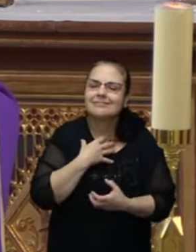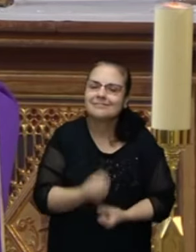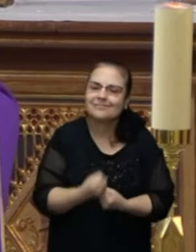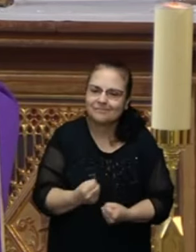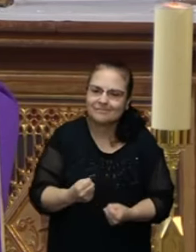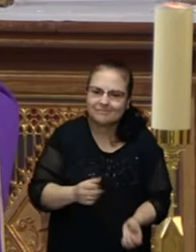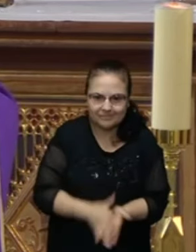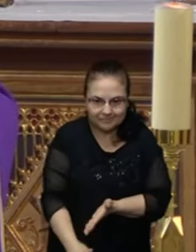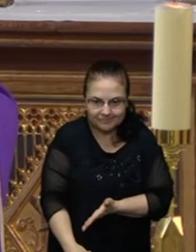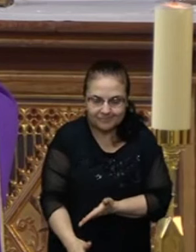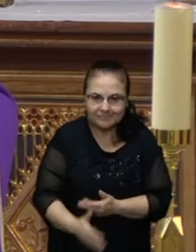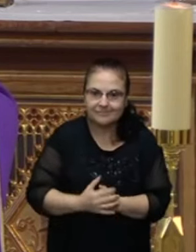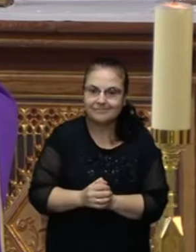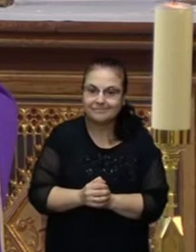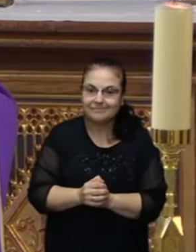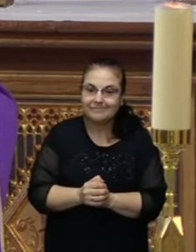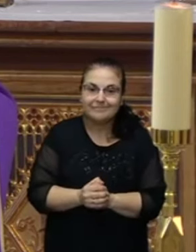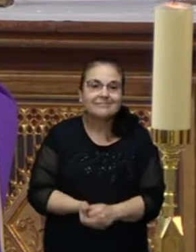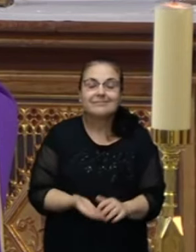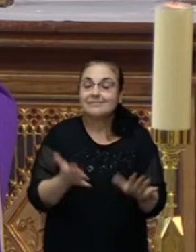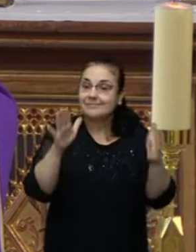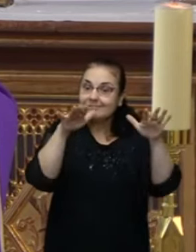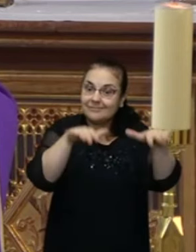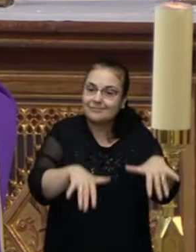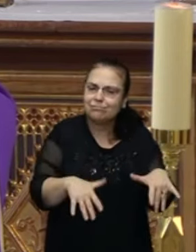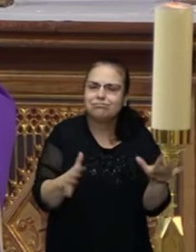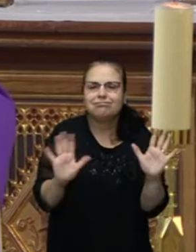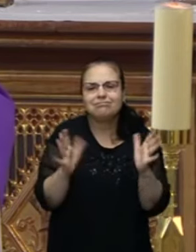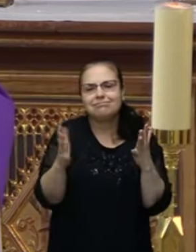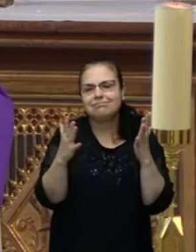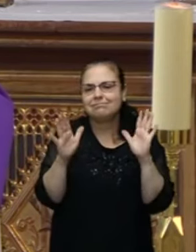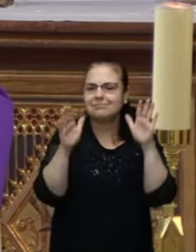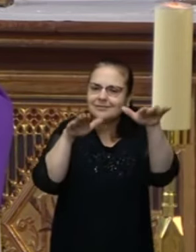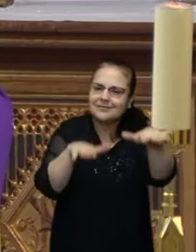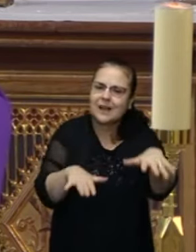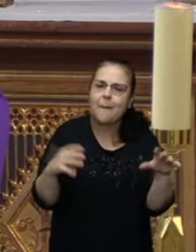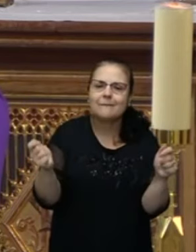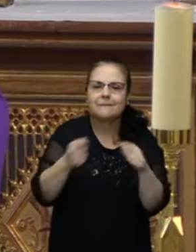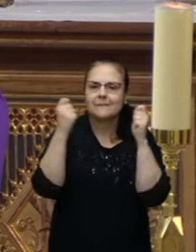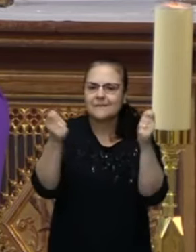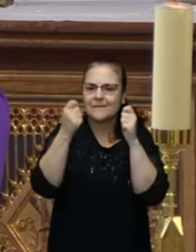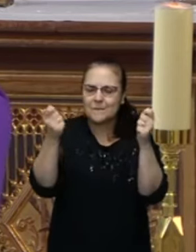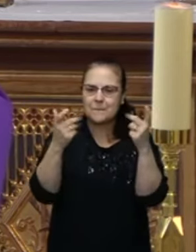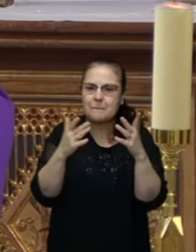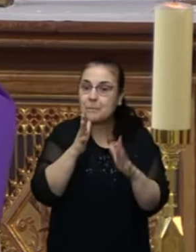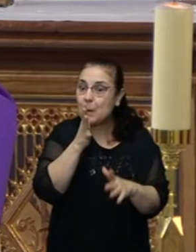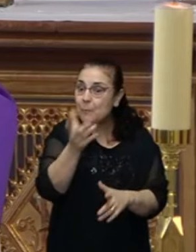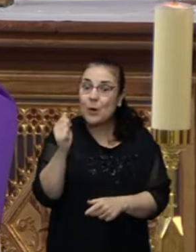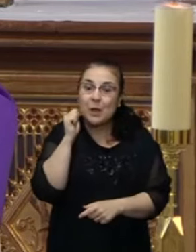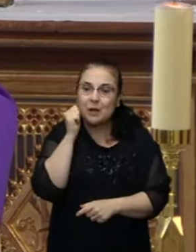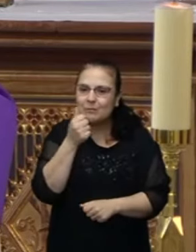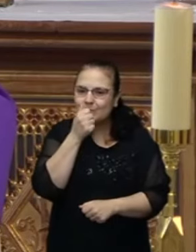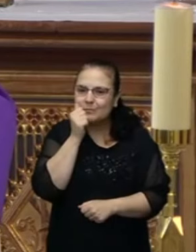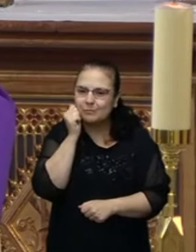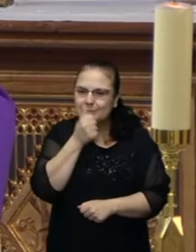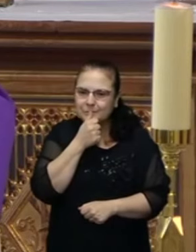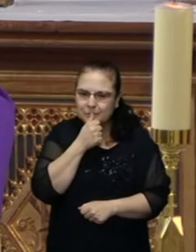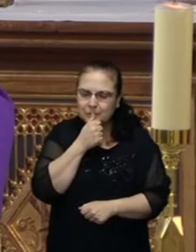Eterno. Te alabamos, te bendecimos y te glorificamos por el misterio de la Virgen